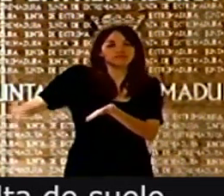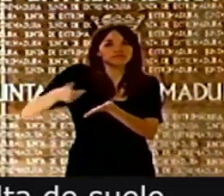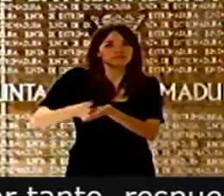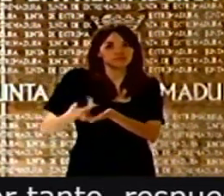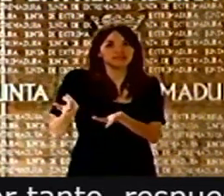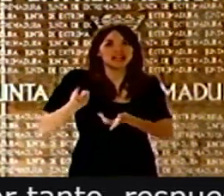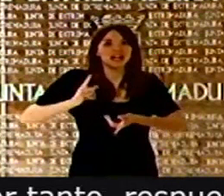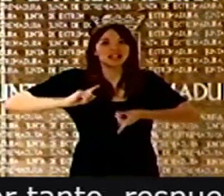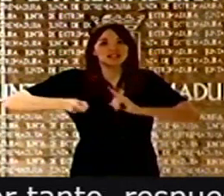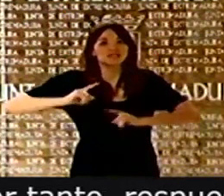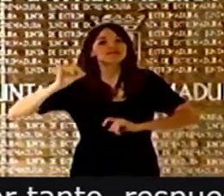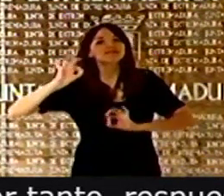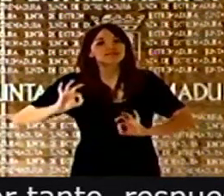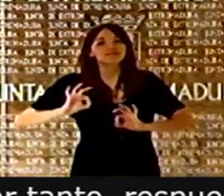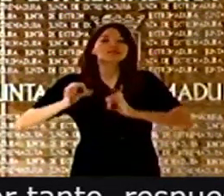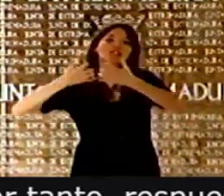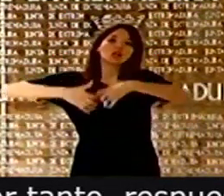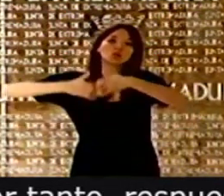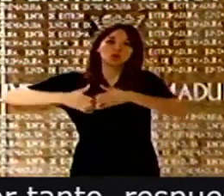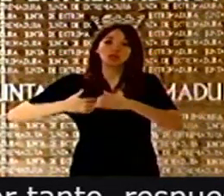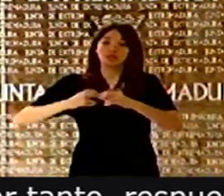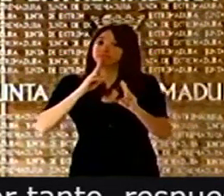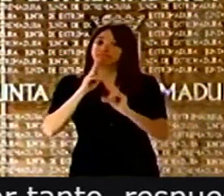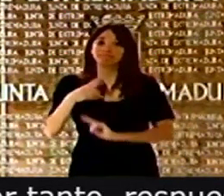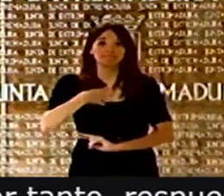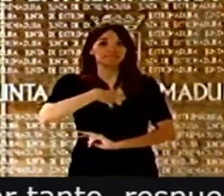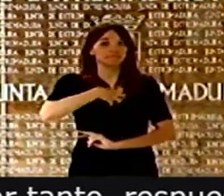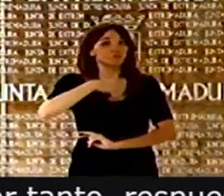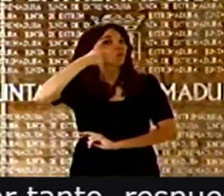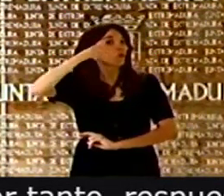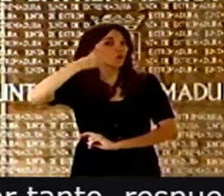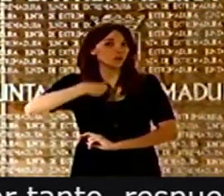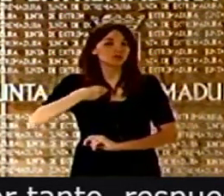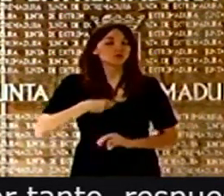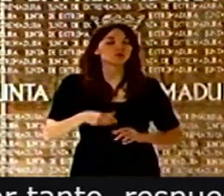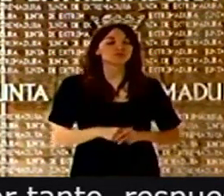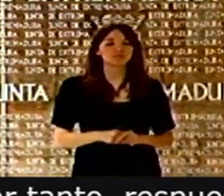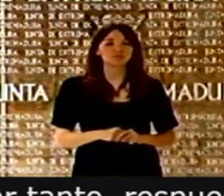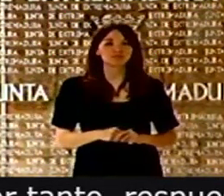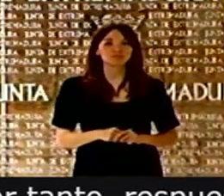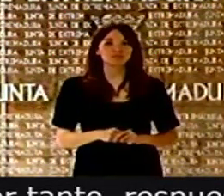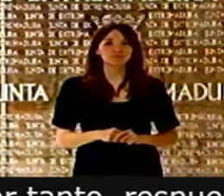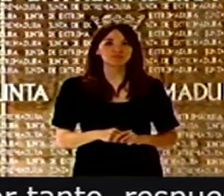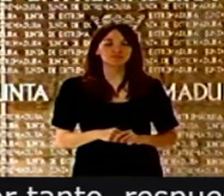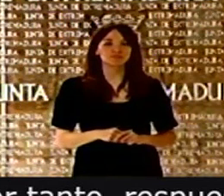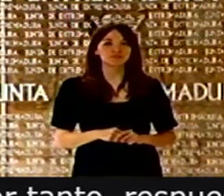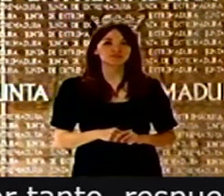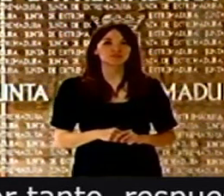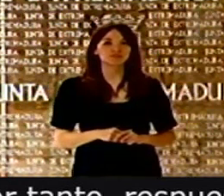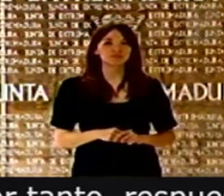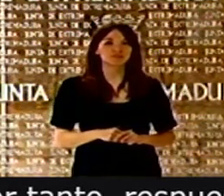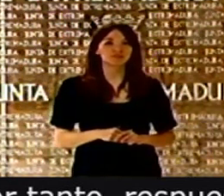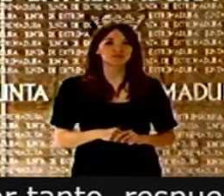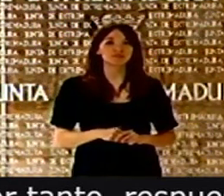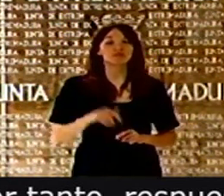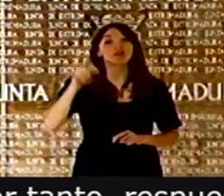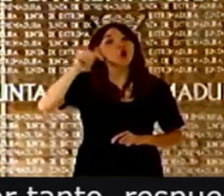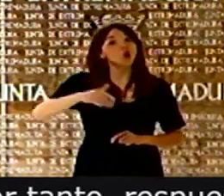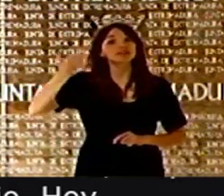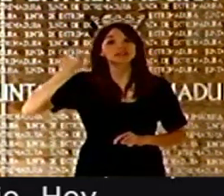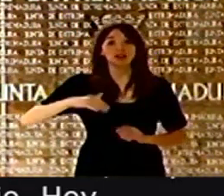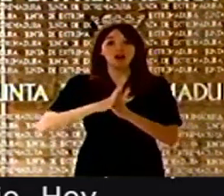industriales que tengan en su municipio. Hoy Autorizamos la firma de